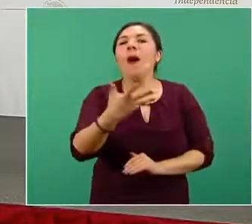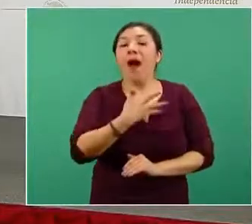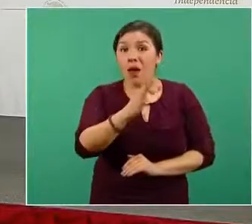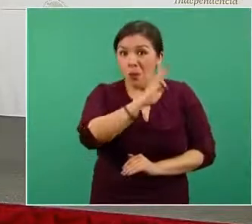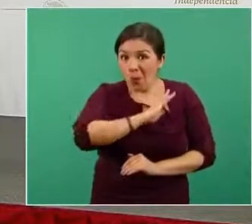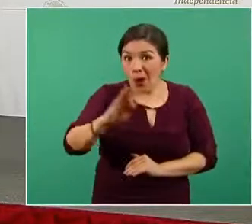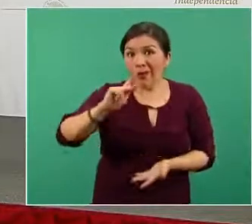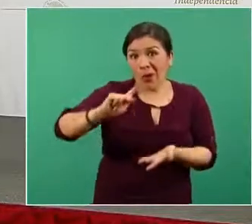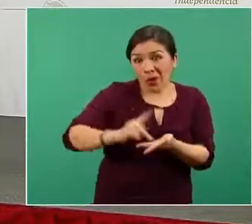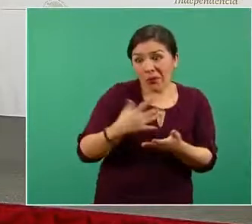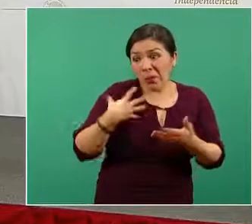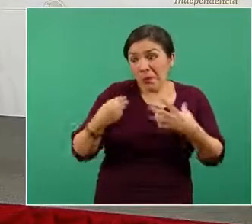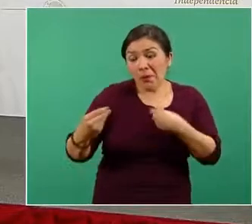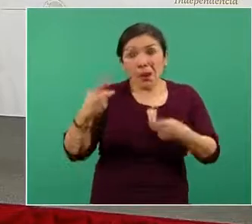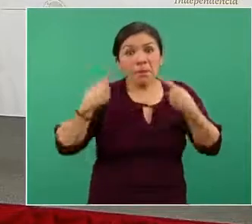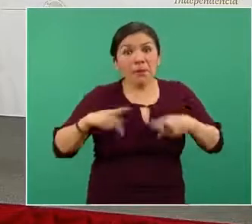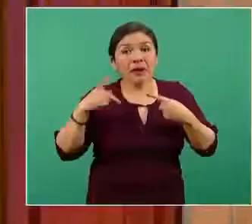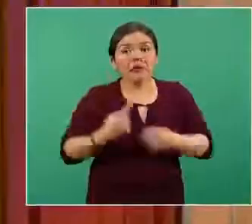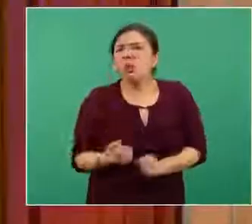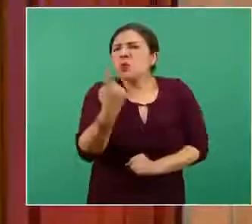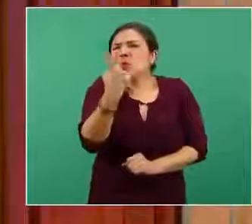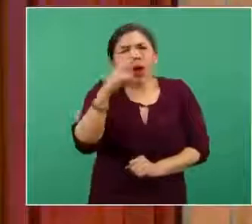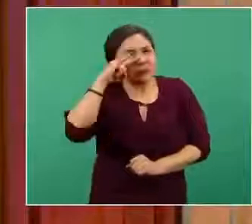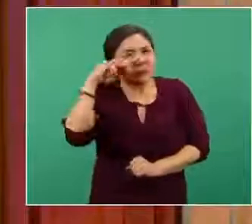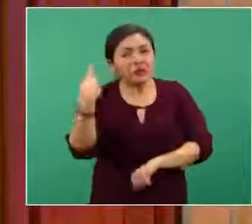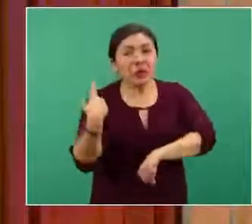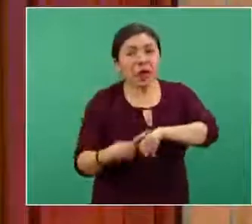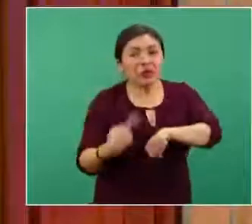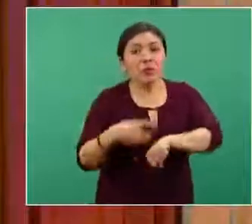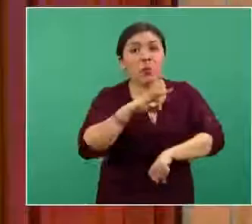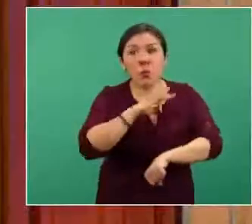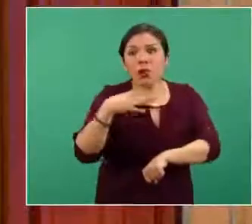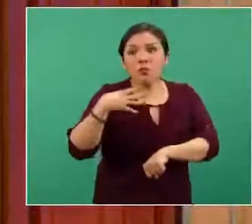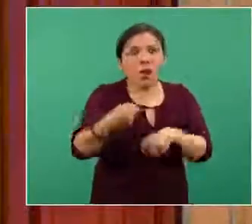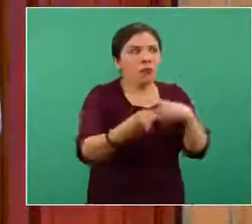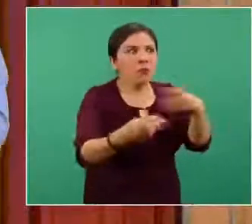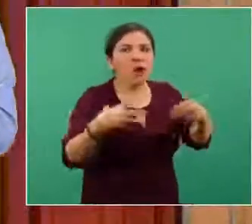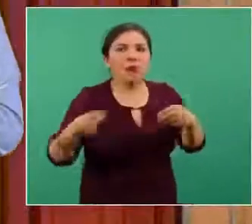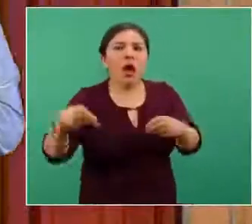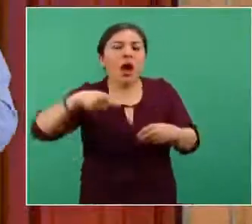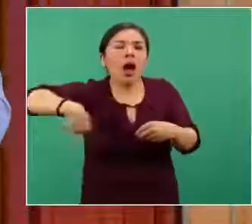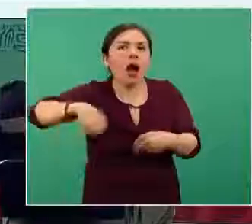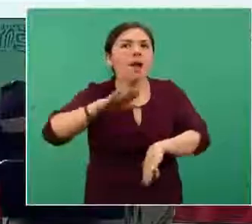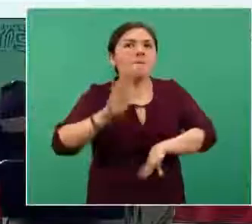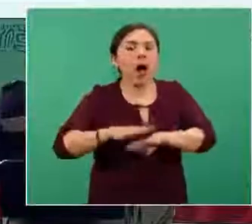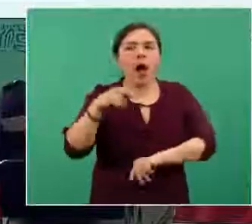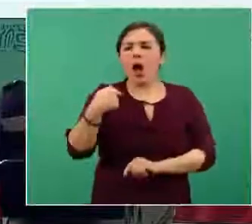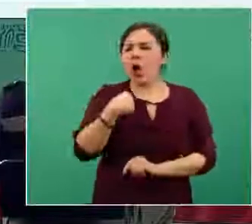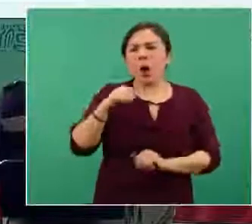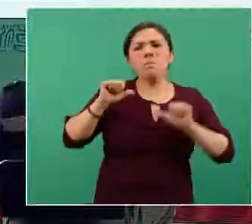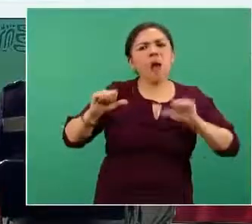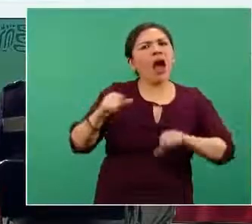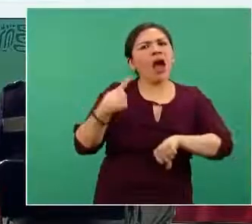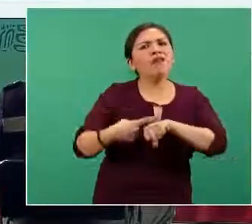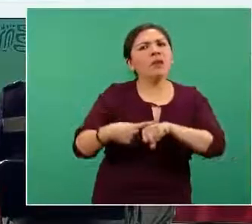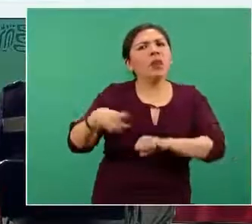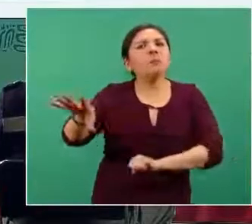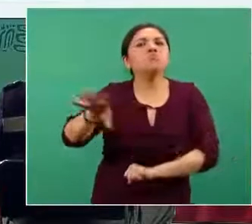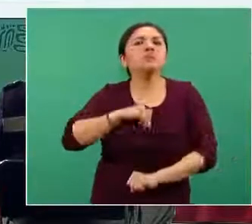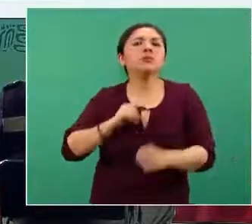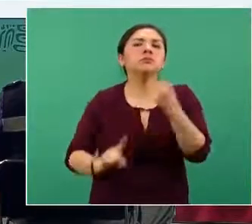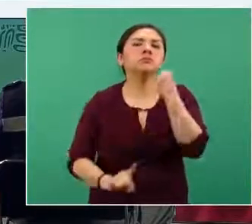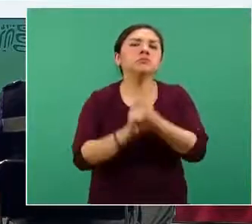posibilidad de que una persona que está enferma contagie a una persona que pues obviamente no tiene la enfermedad y que así